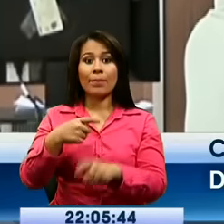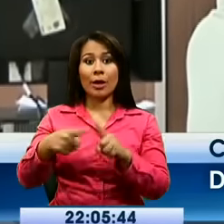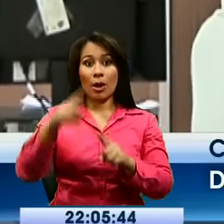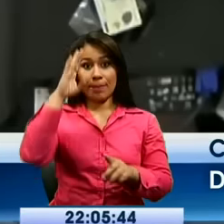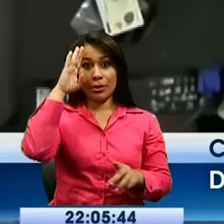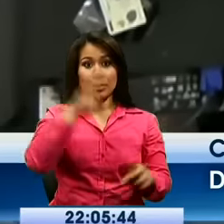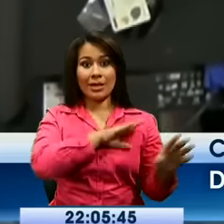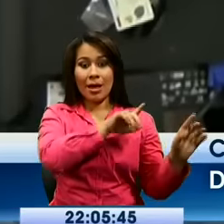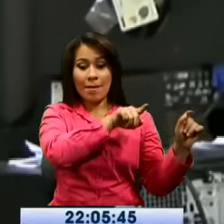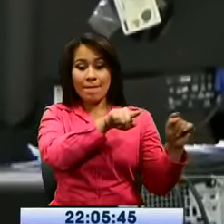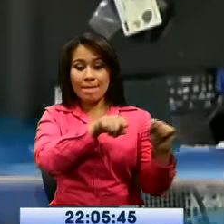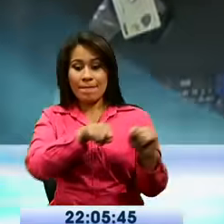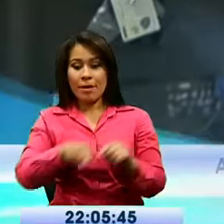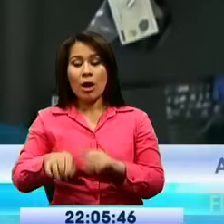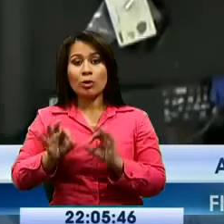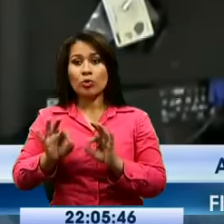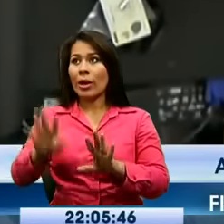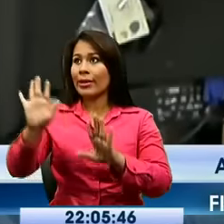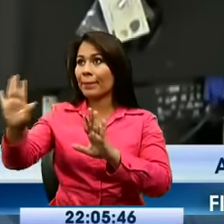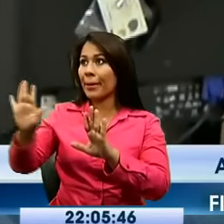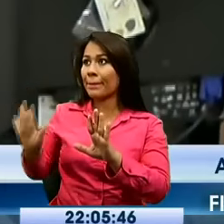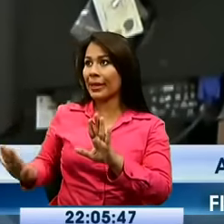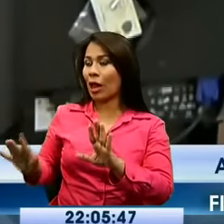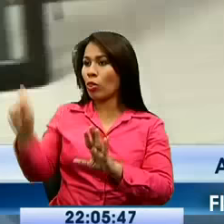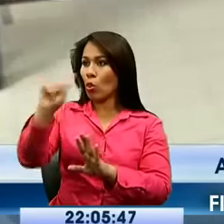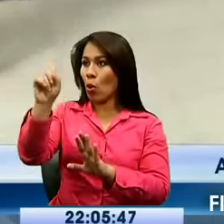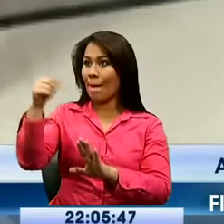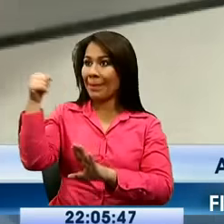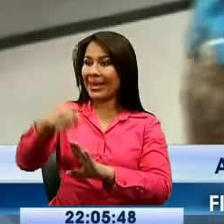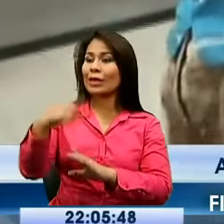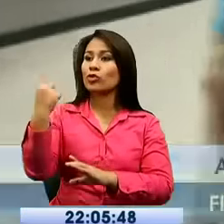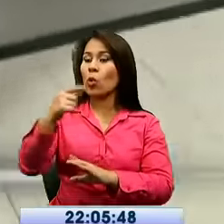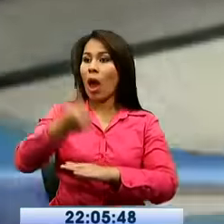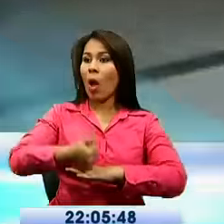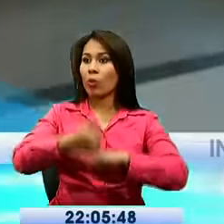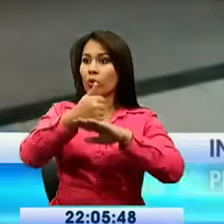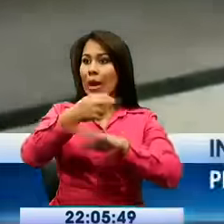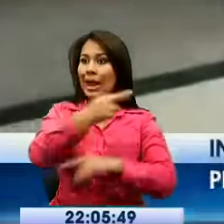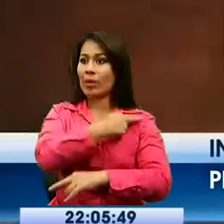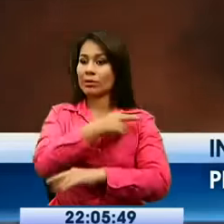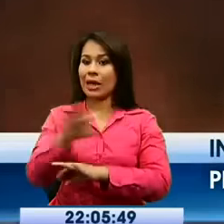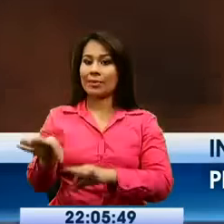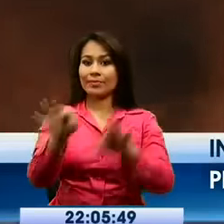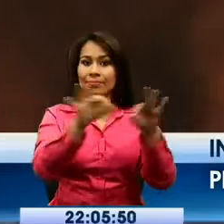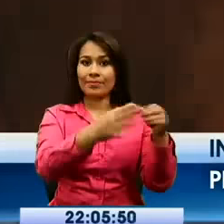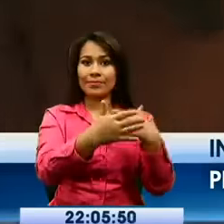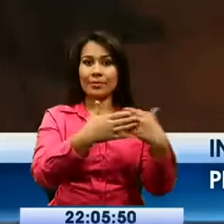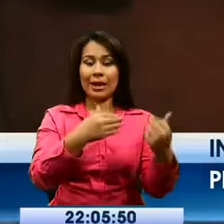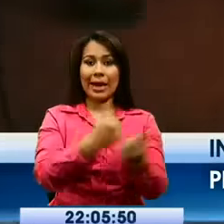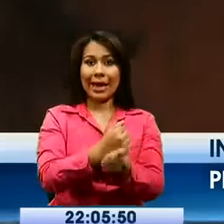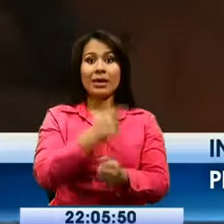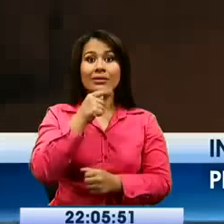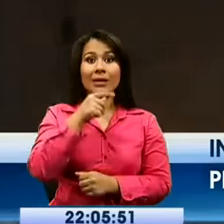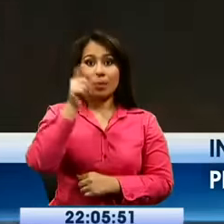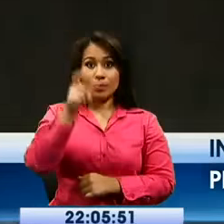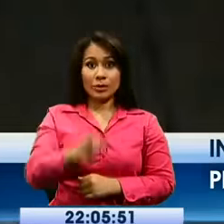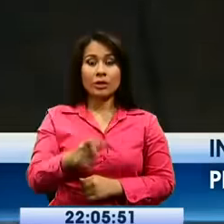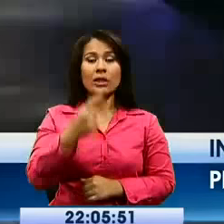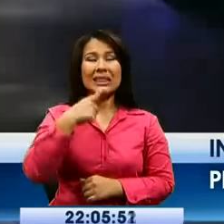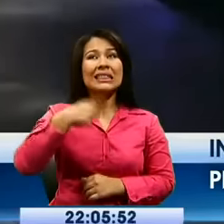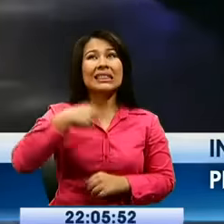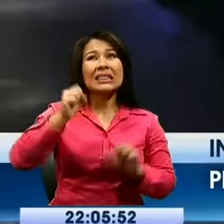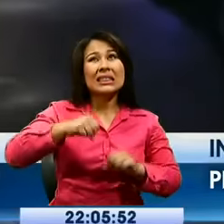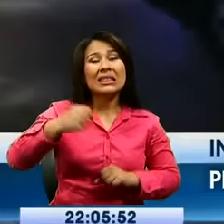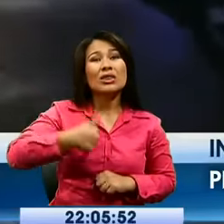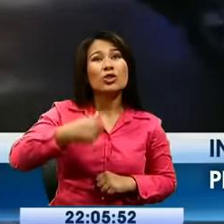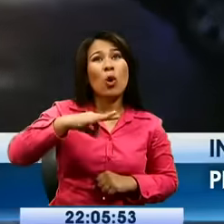de que esta situación pase a mayores. Hasta la fiscalía llegó el acusado. Reconoció que había sustraído algo,